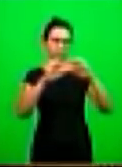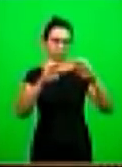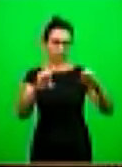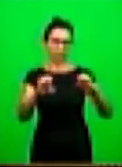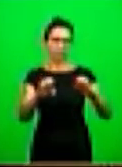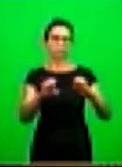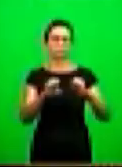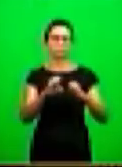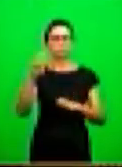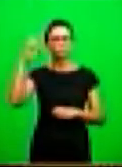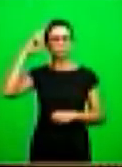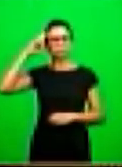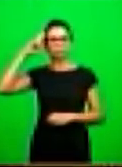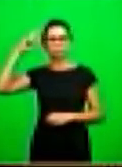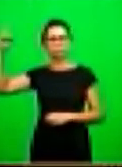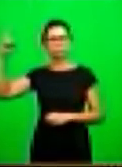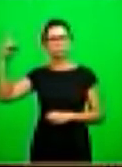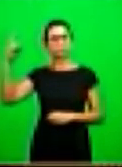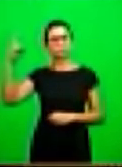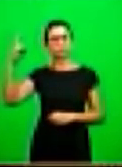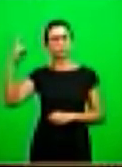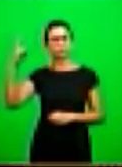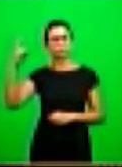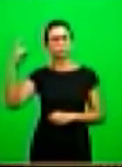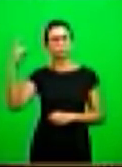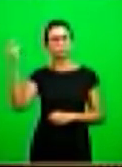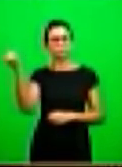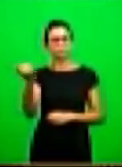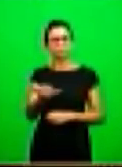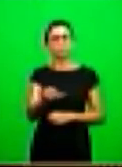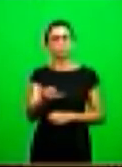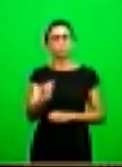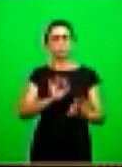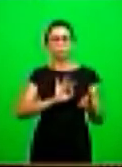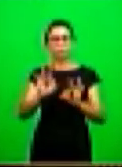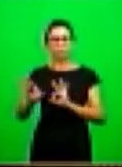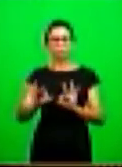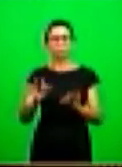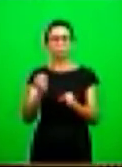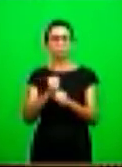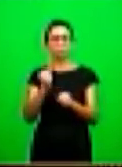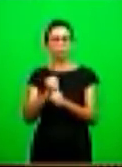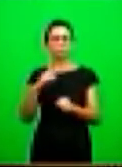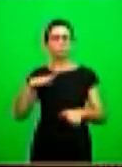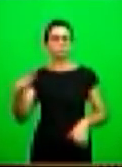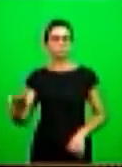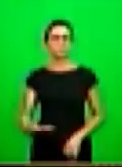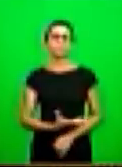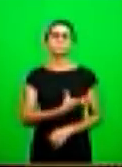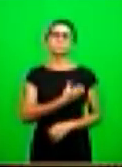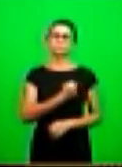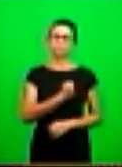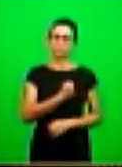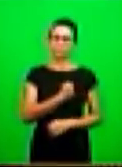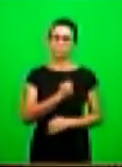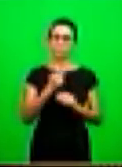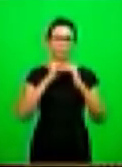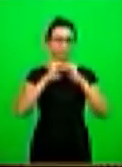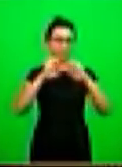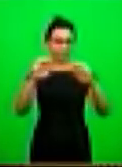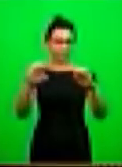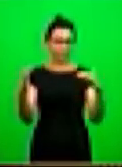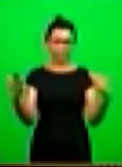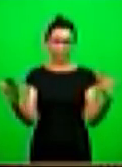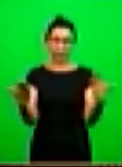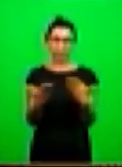llamó, aquello que Dios estableció como obra de realización para la vida del hombre. El evangelio en nuestros